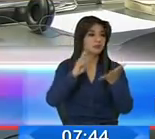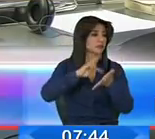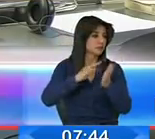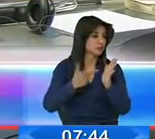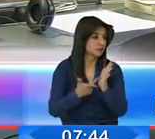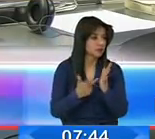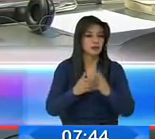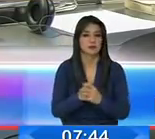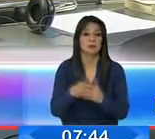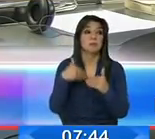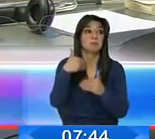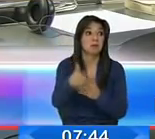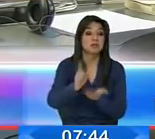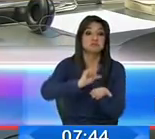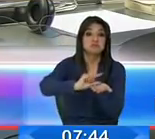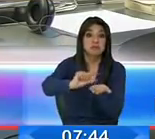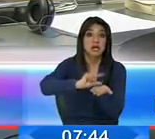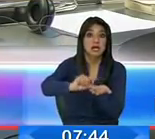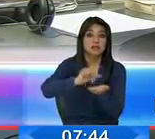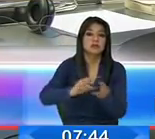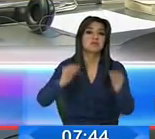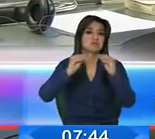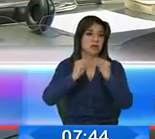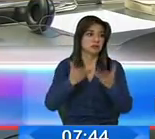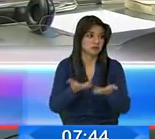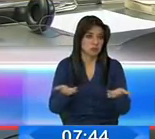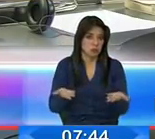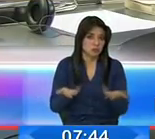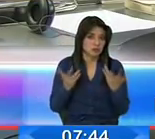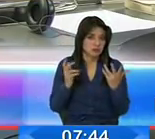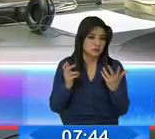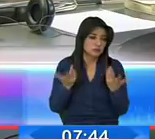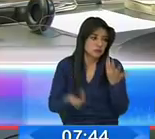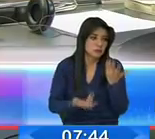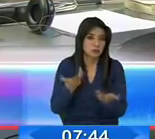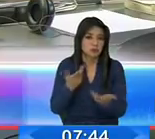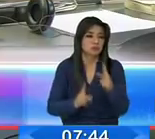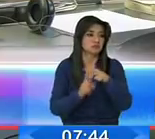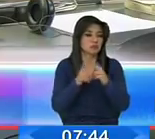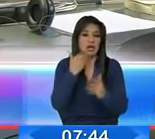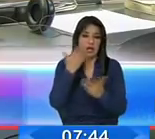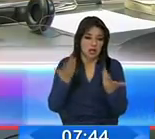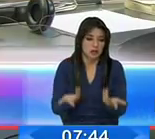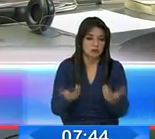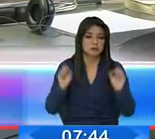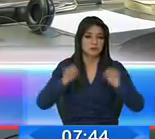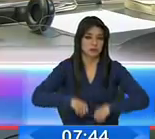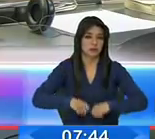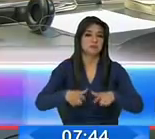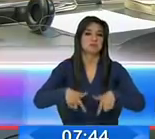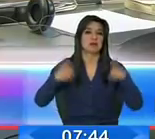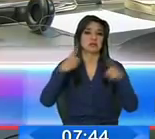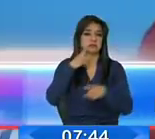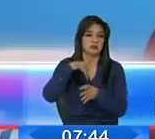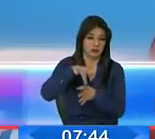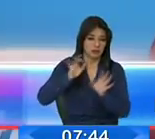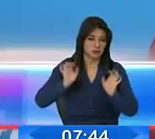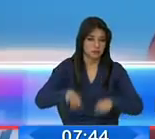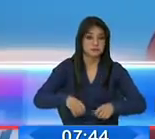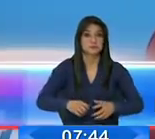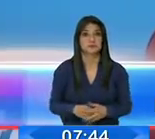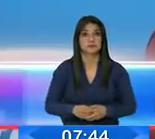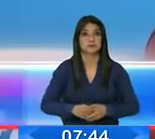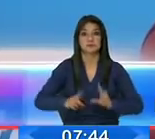a mayor plazo más cosas pueden pasar de las que van a pasar y por lo tanto hay mayor riesgo. Pero